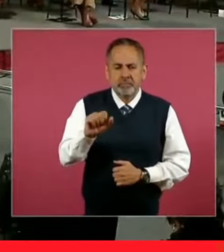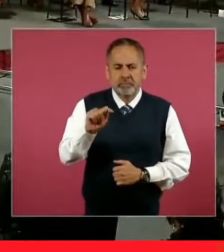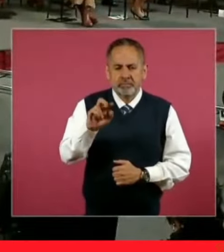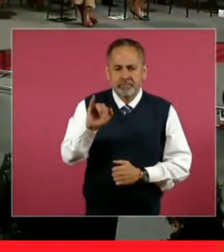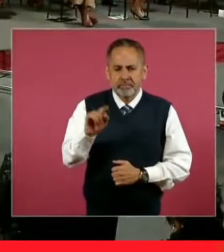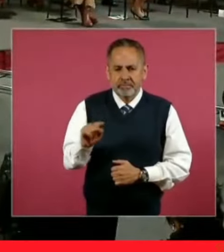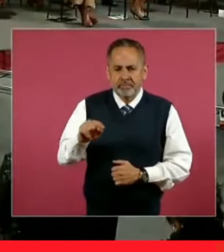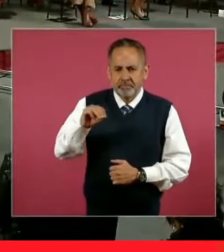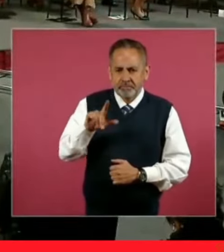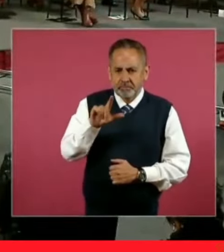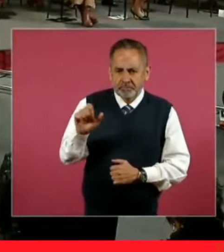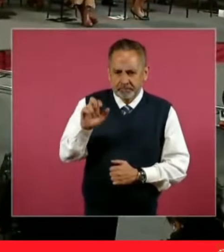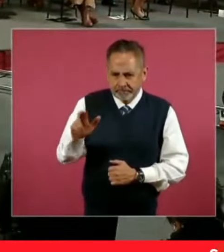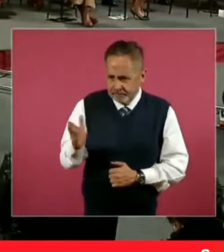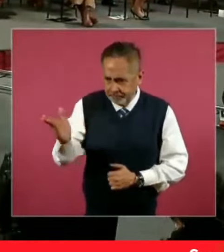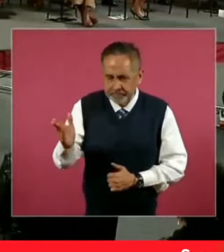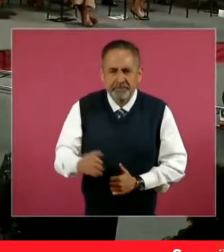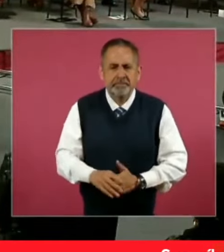Müller.